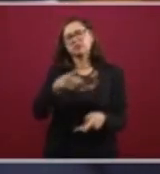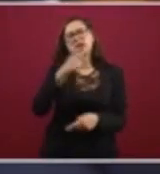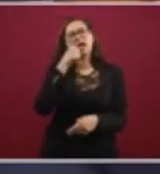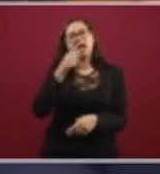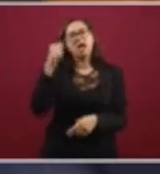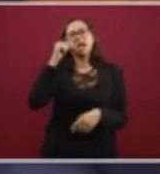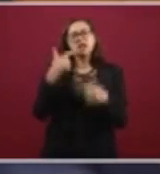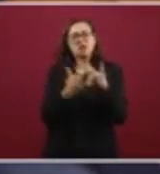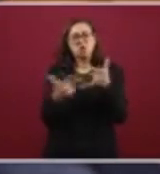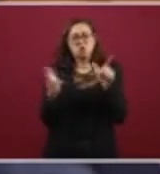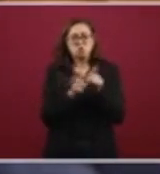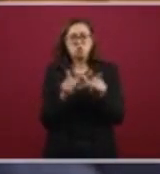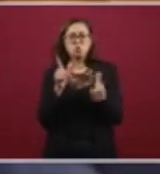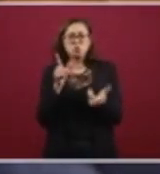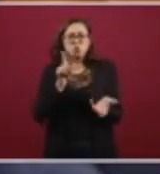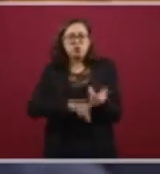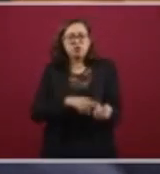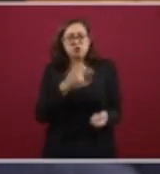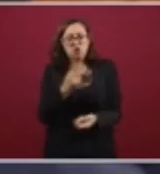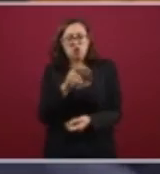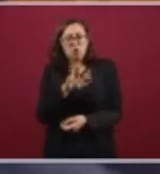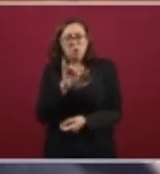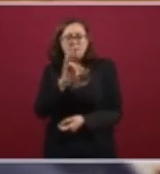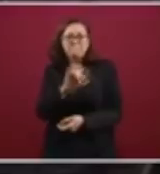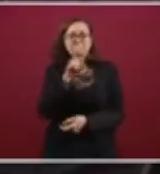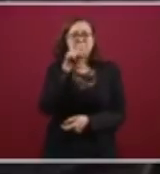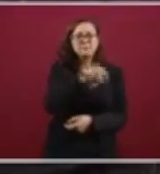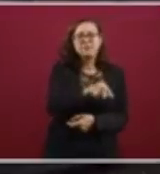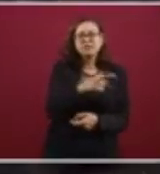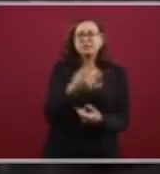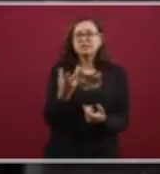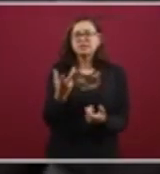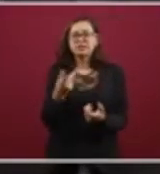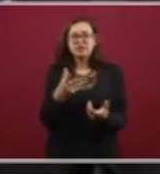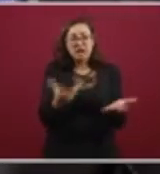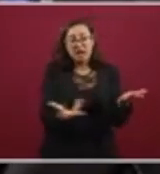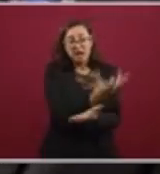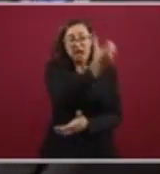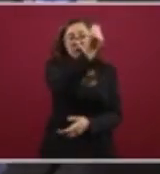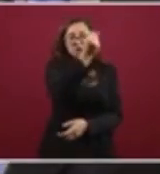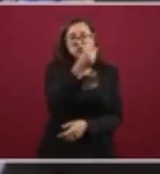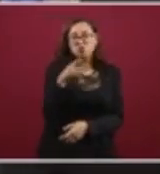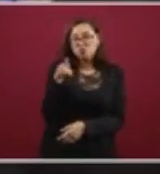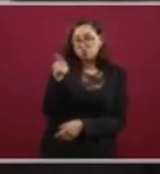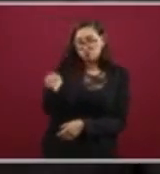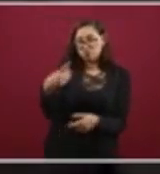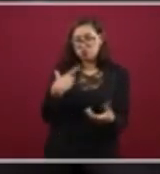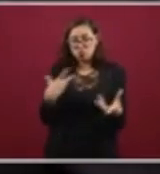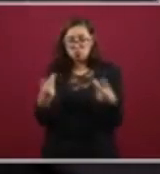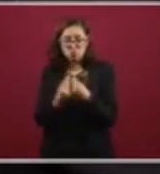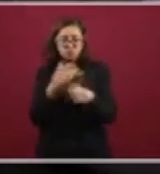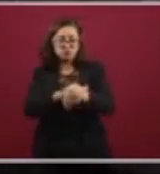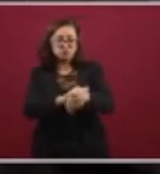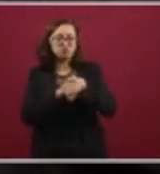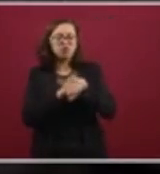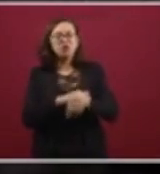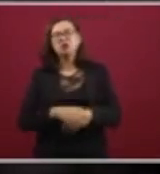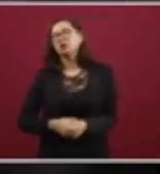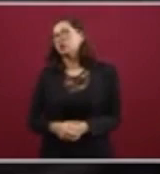PRI es su gallo. Hablan sobre la cercanía con Alejandro Moreno. Pues también me da